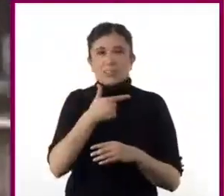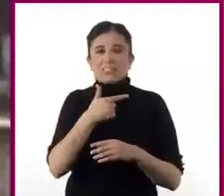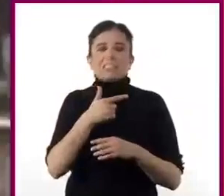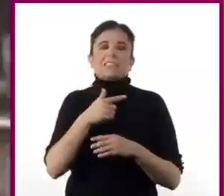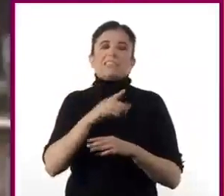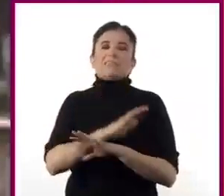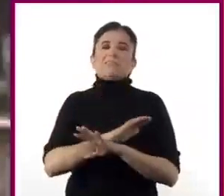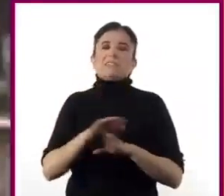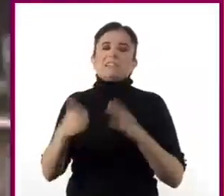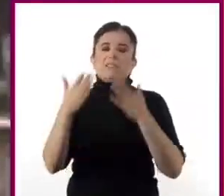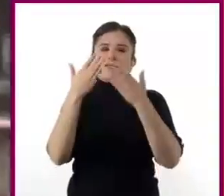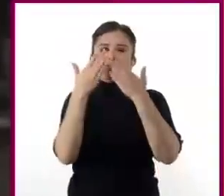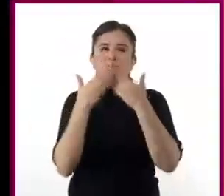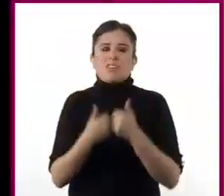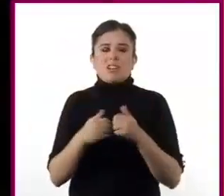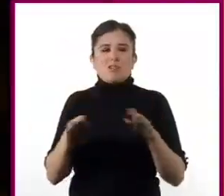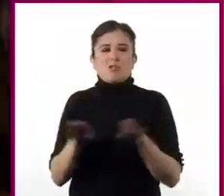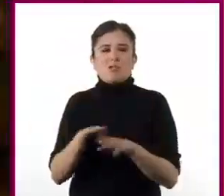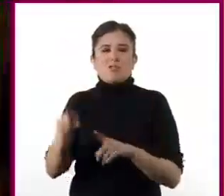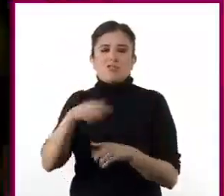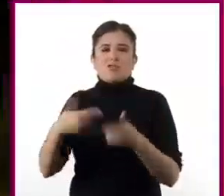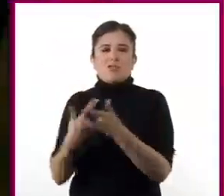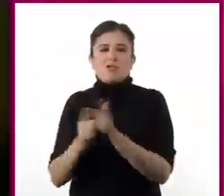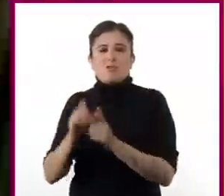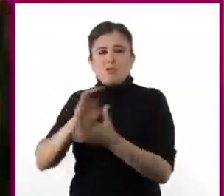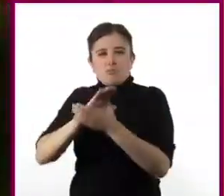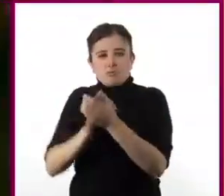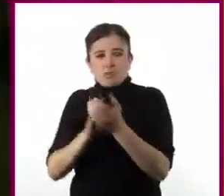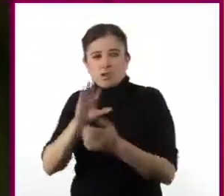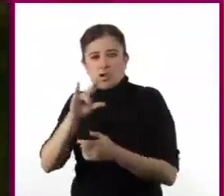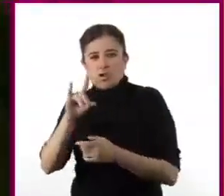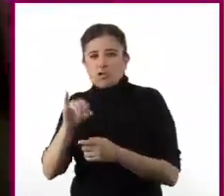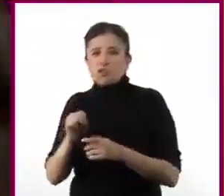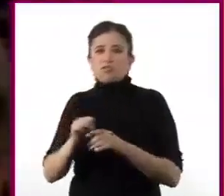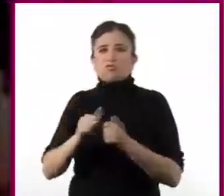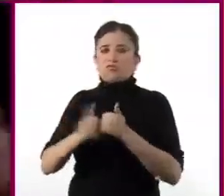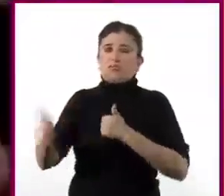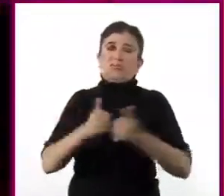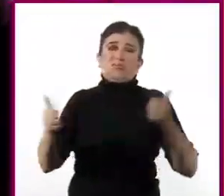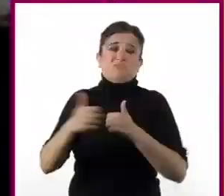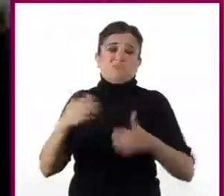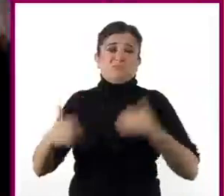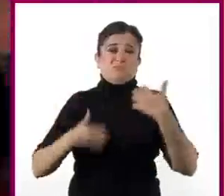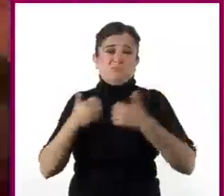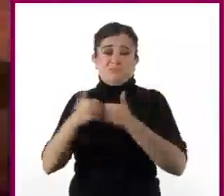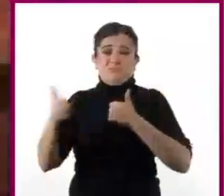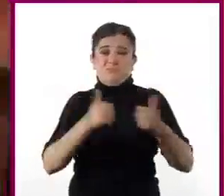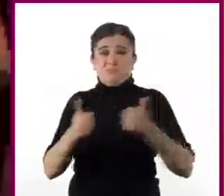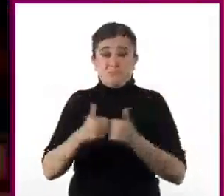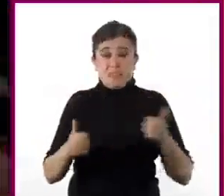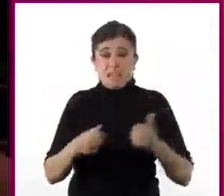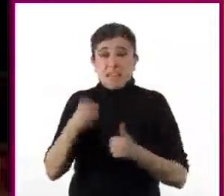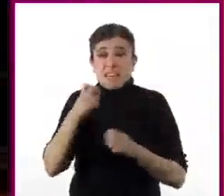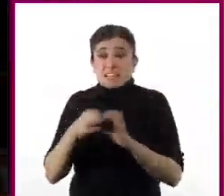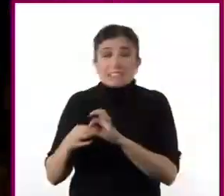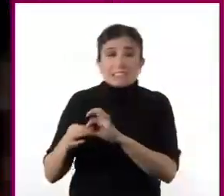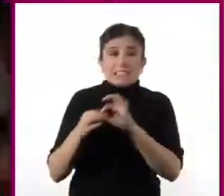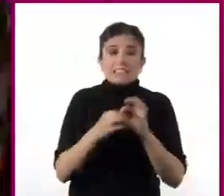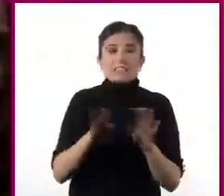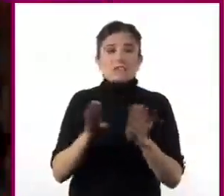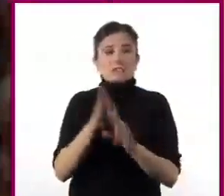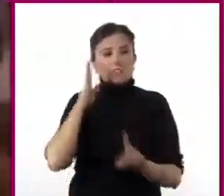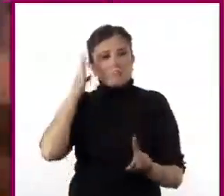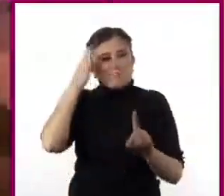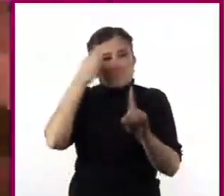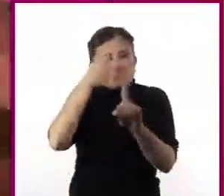serie de posibilidades para los grupos criollos y sobre todo para los grupos que en esta coyuntura habían aspirado